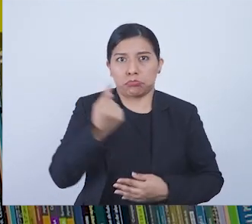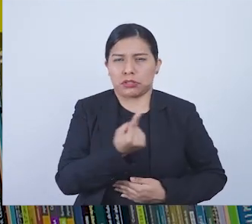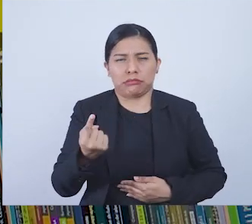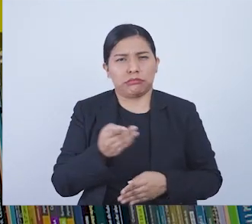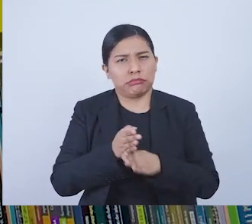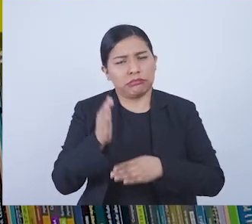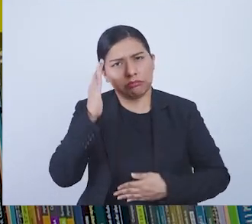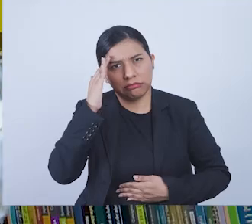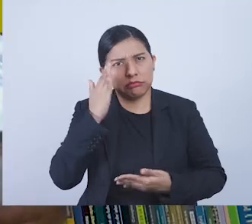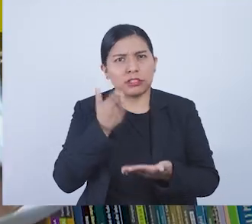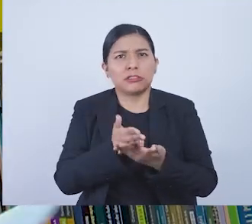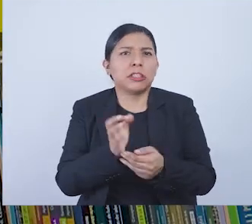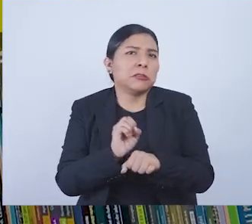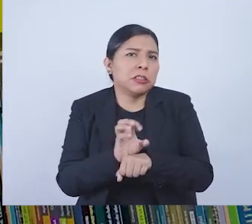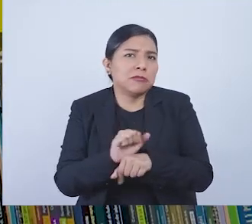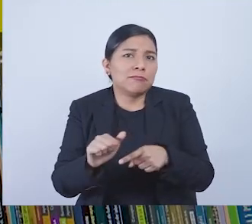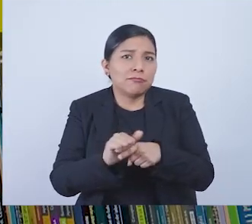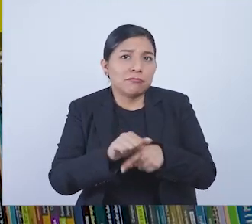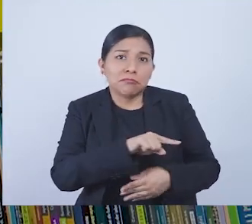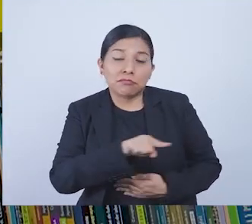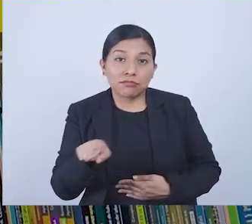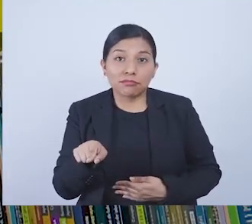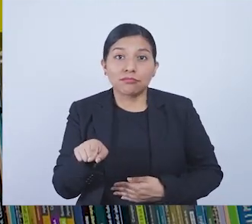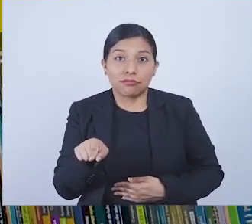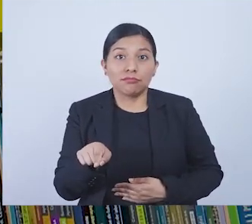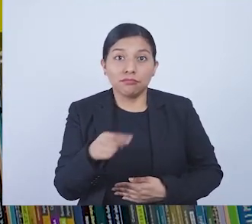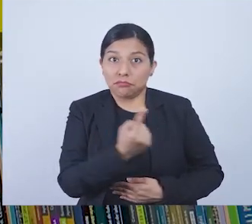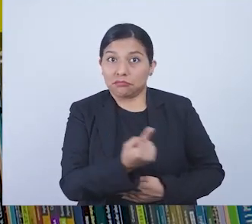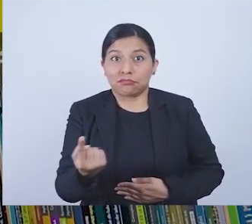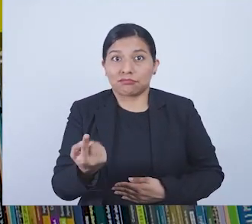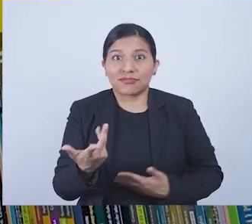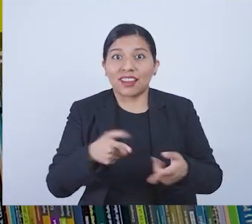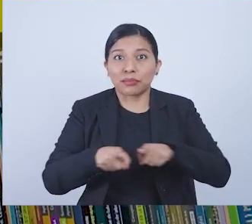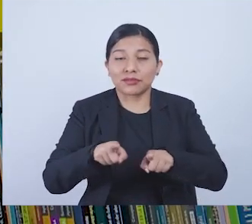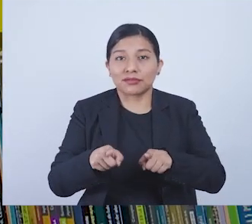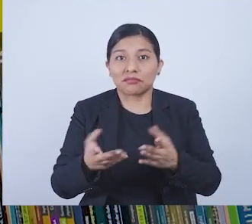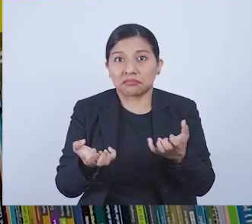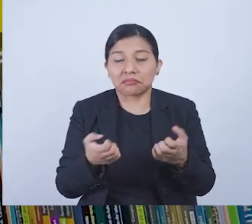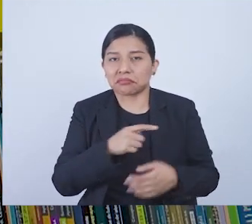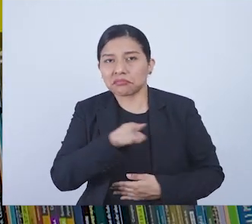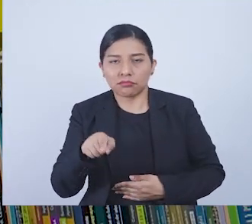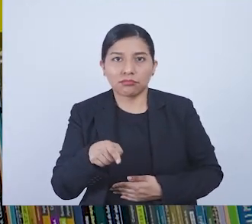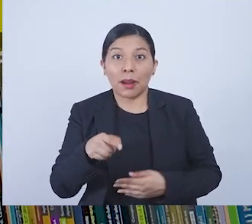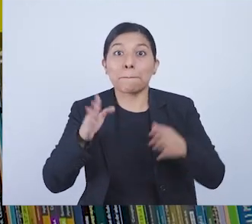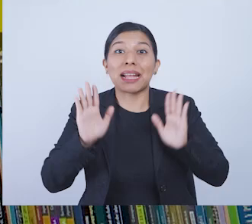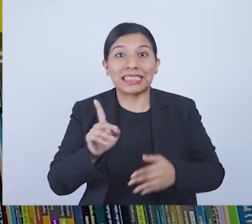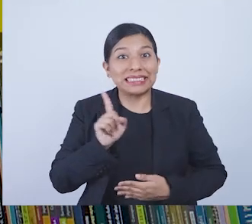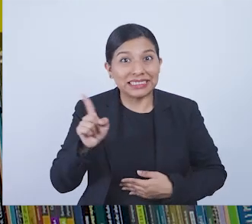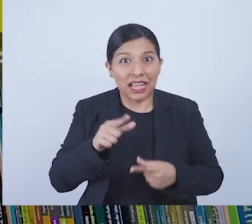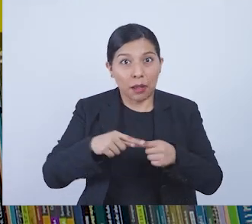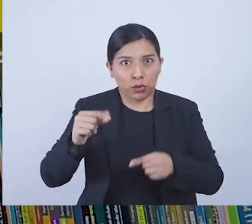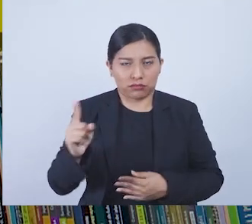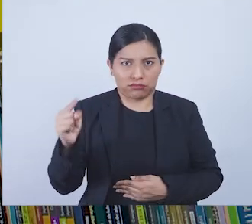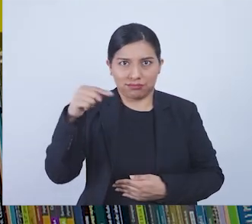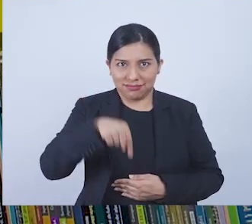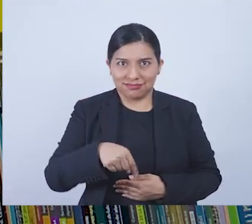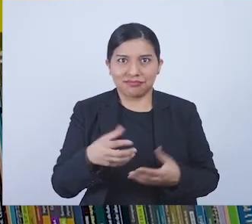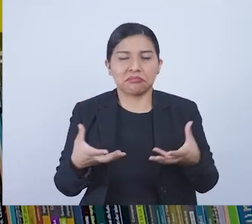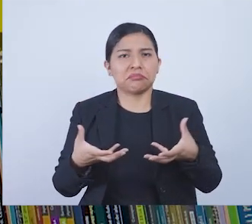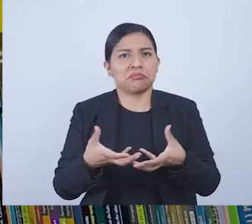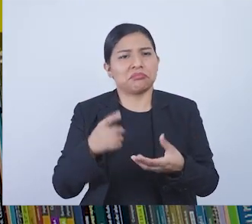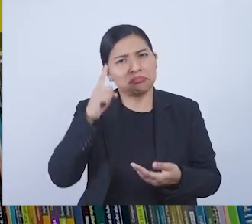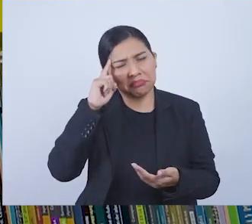influencia del licenciado Bénica para que entrenaran algunos atletas. Pero fueron los mismos japoneses que vinieron, el primer grupo, que